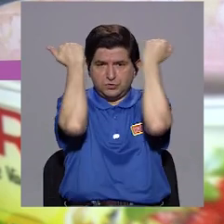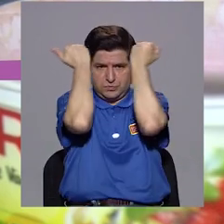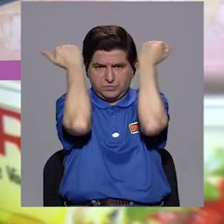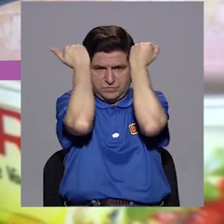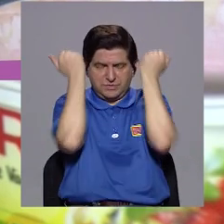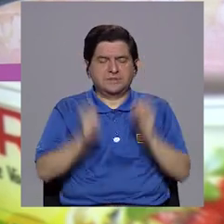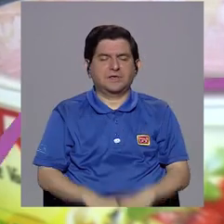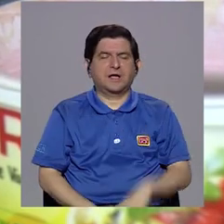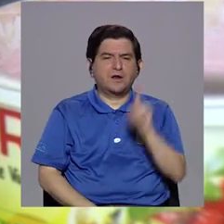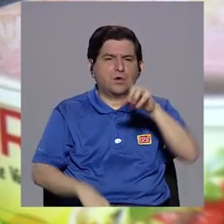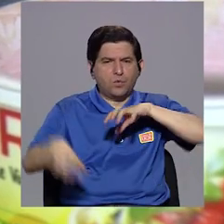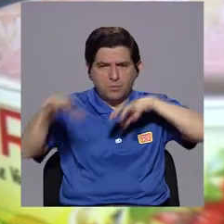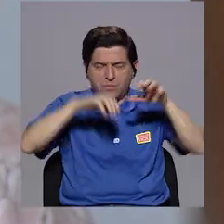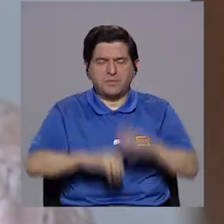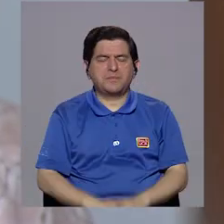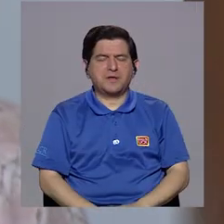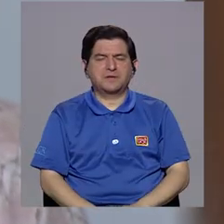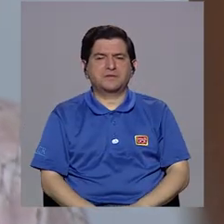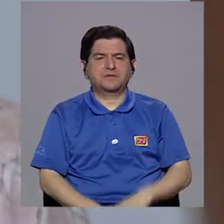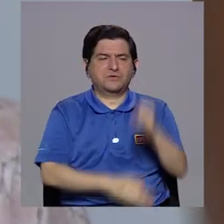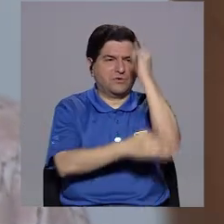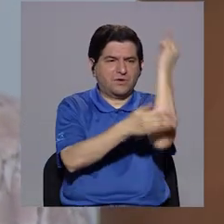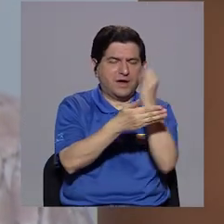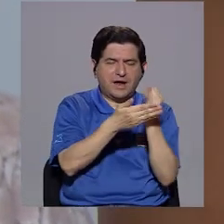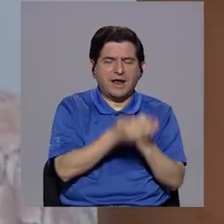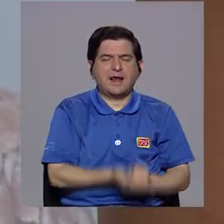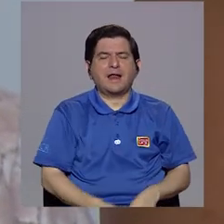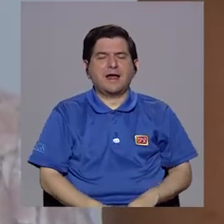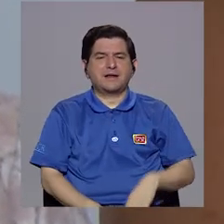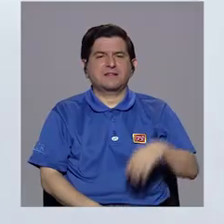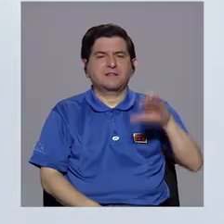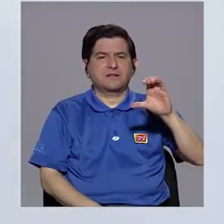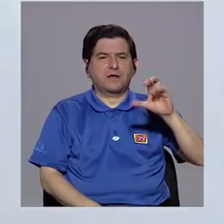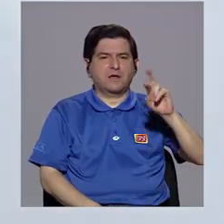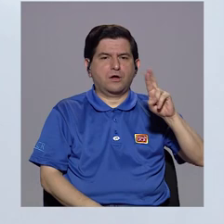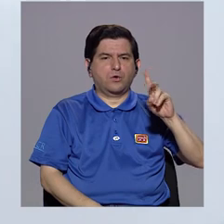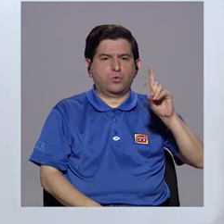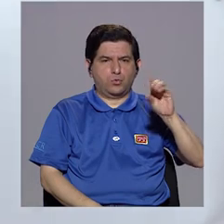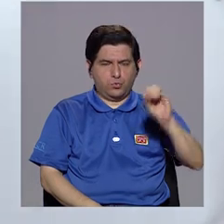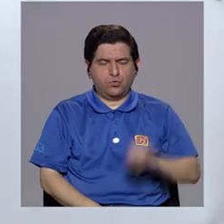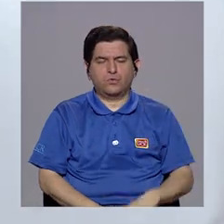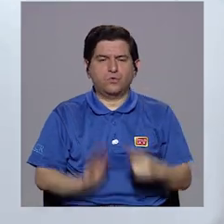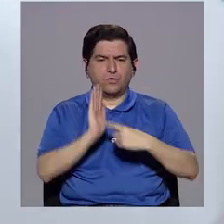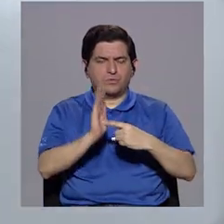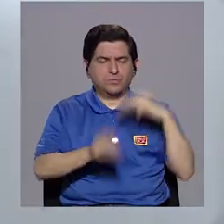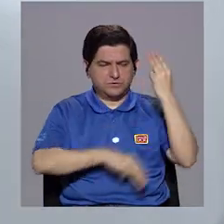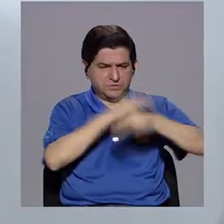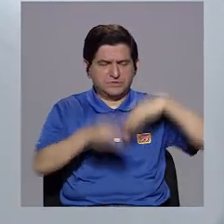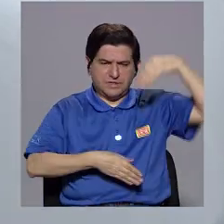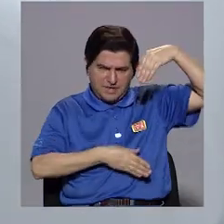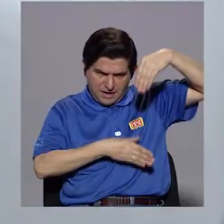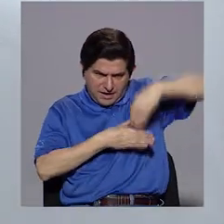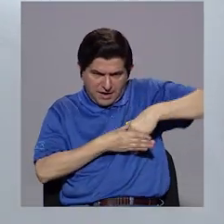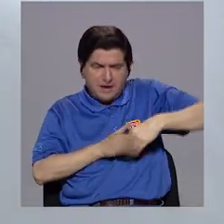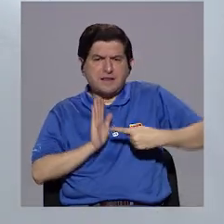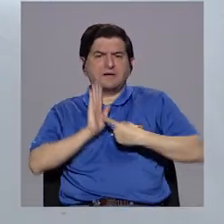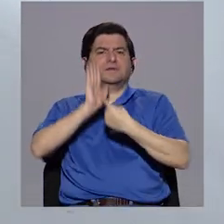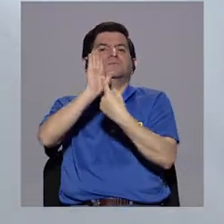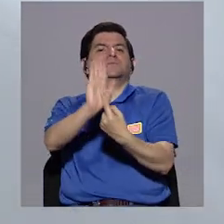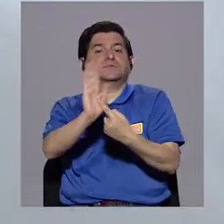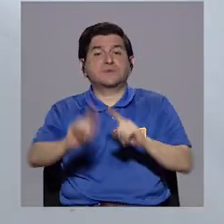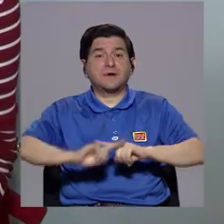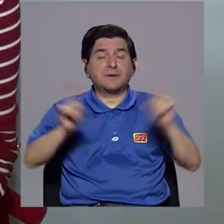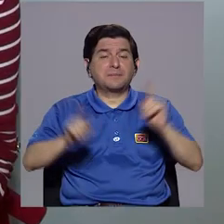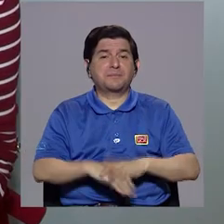y hay un movimiento que se llama el art brut, que tiene que ver como con el arte crudo y es esto como de expresar el mundo interno y ponerlo ahí